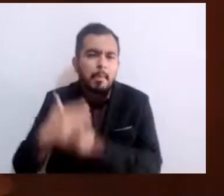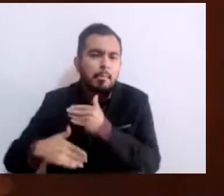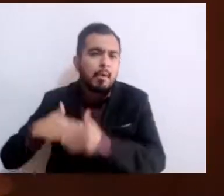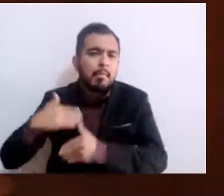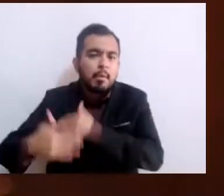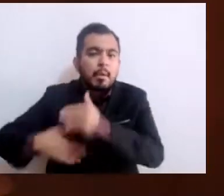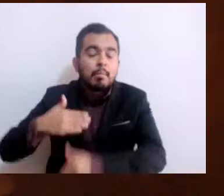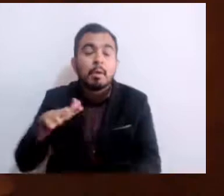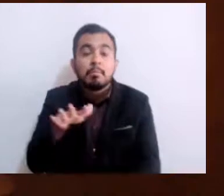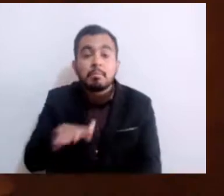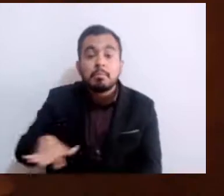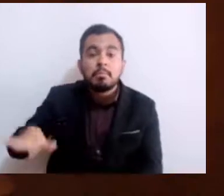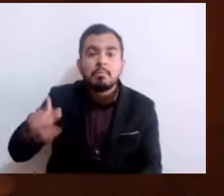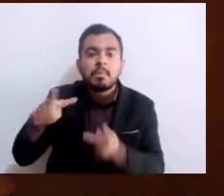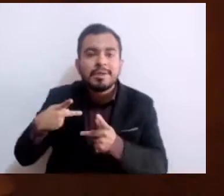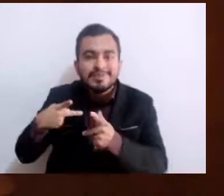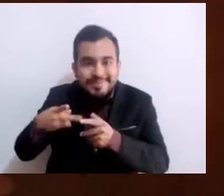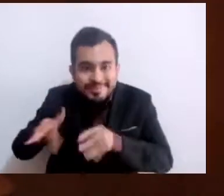población objetivo,